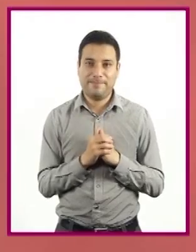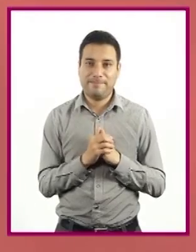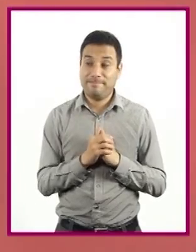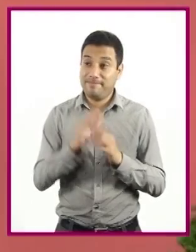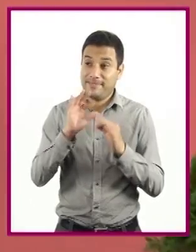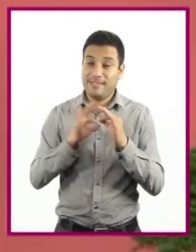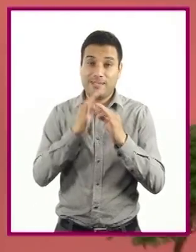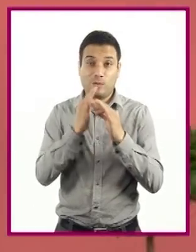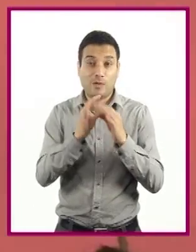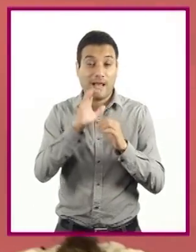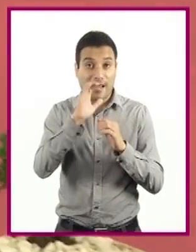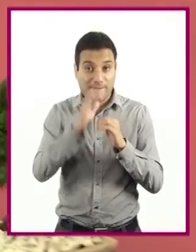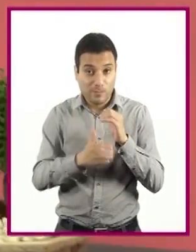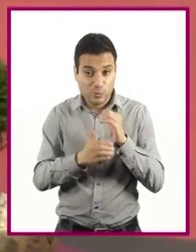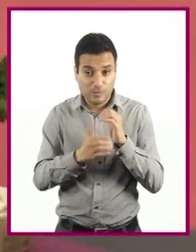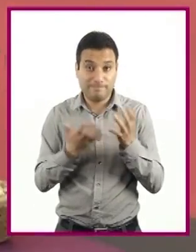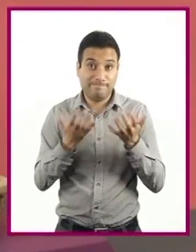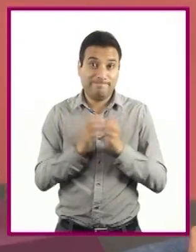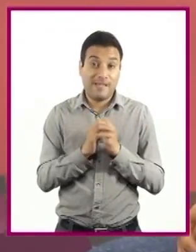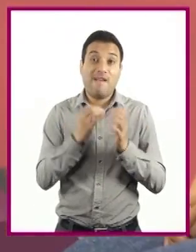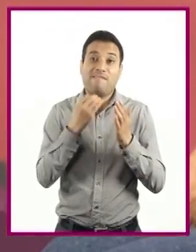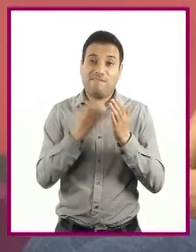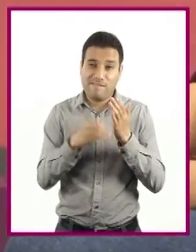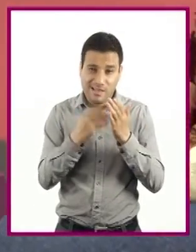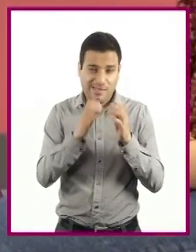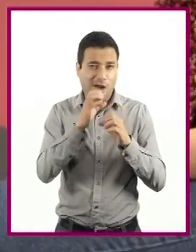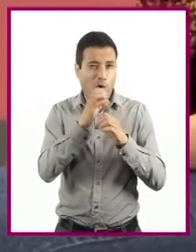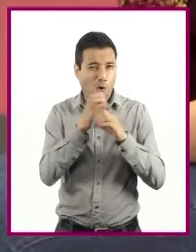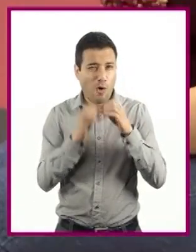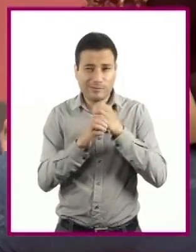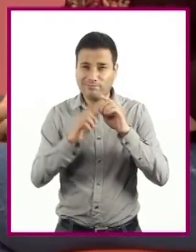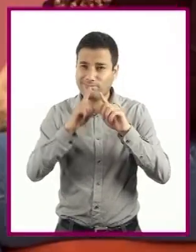Listo, terminamos. Pero aún nos queda mucho por explorar